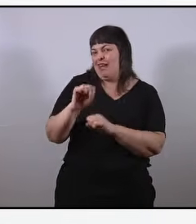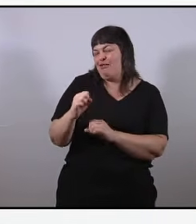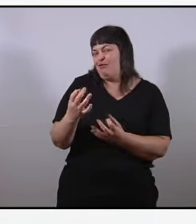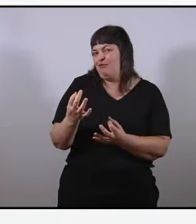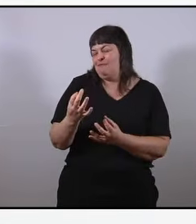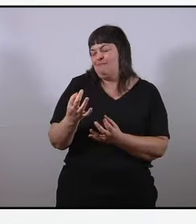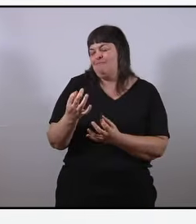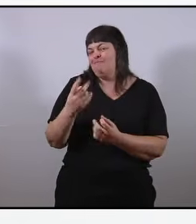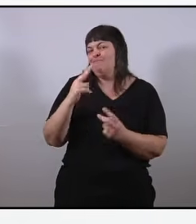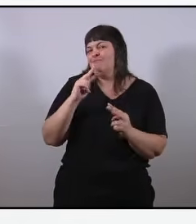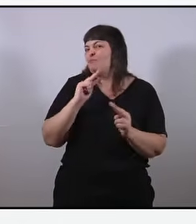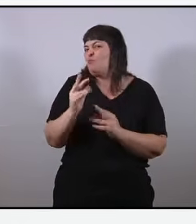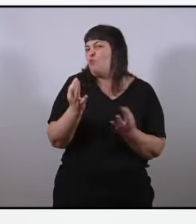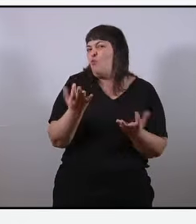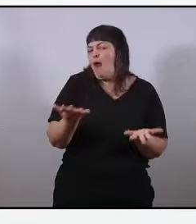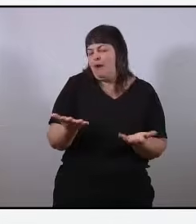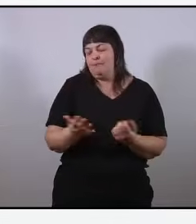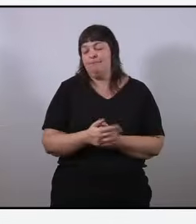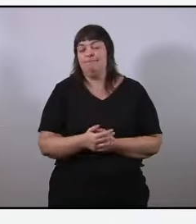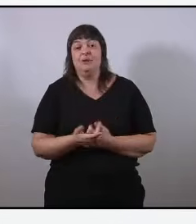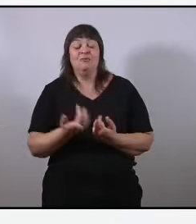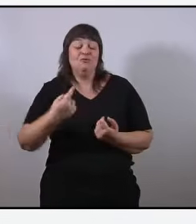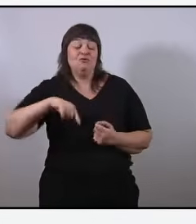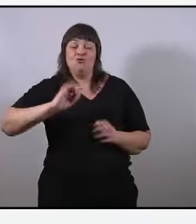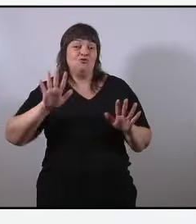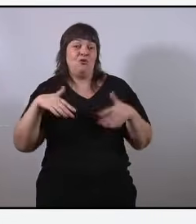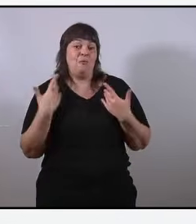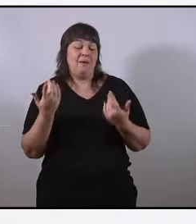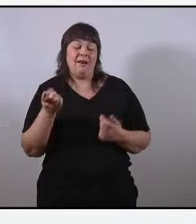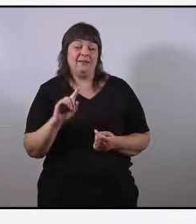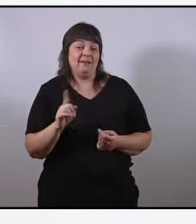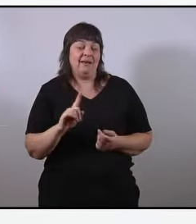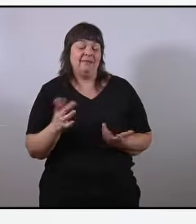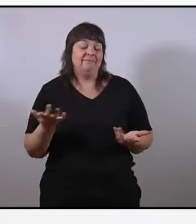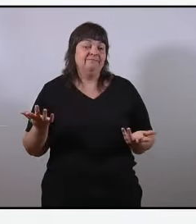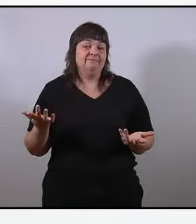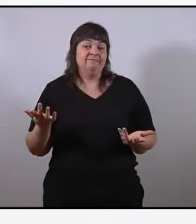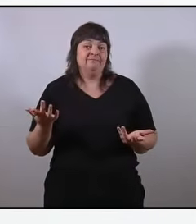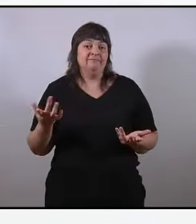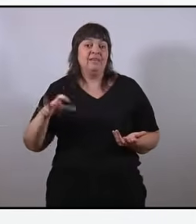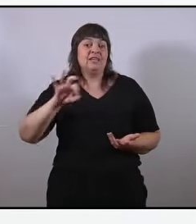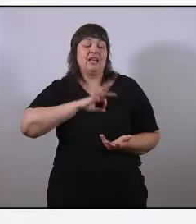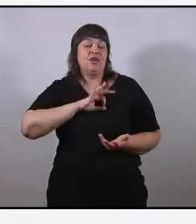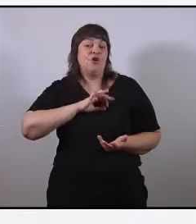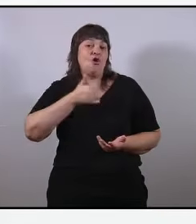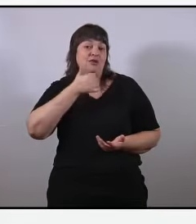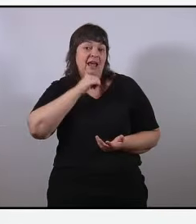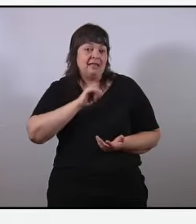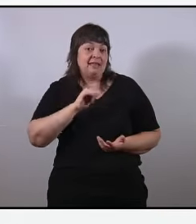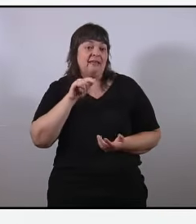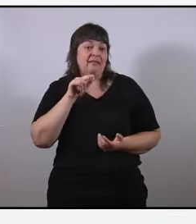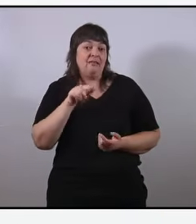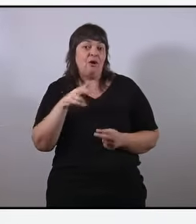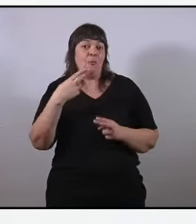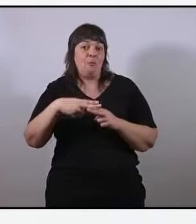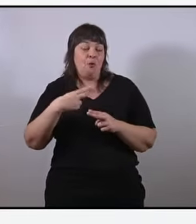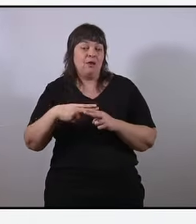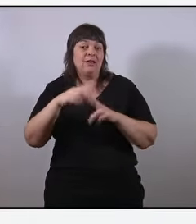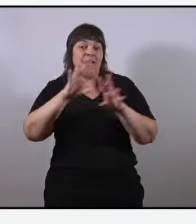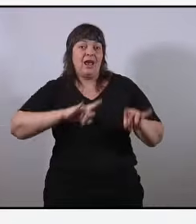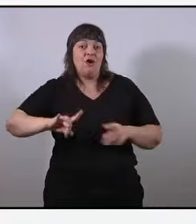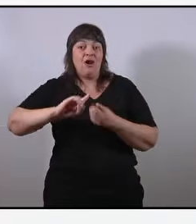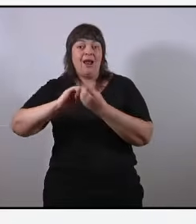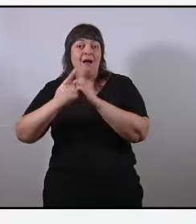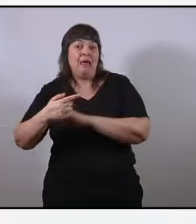que, por desgracia, no nos sorprende. Venía el señor Sánchez a cambiar la política